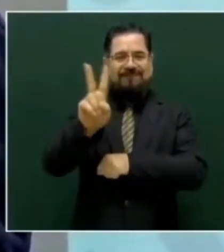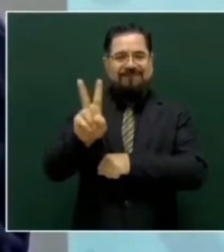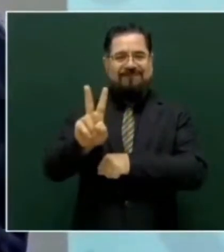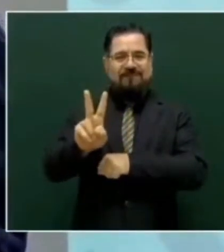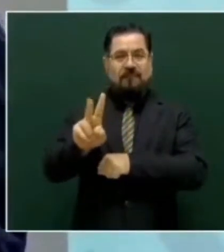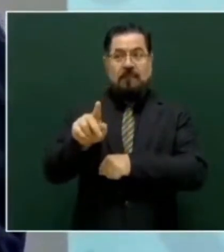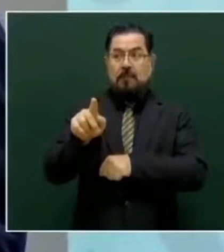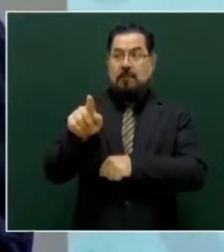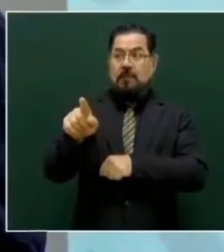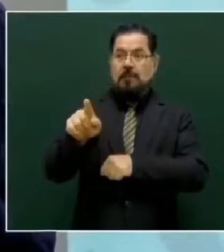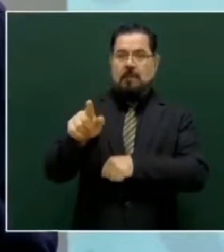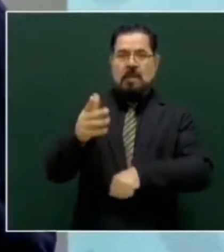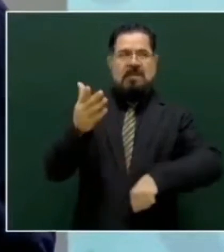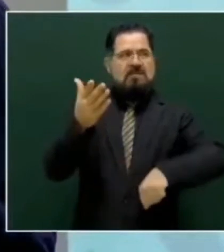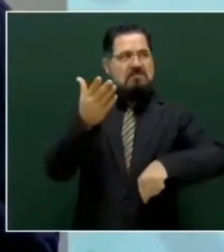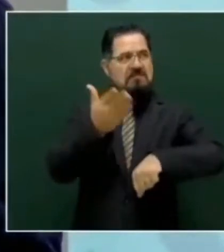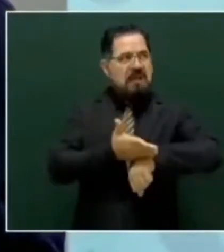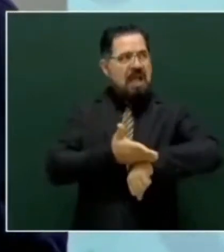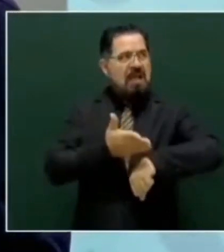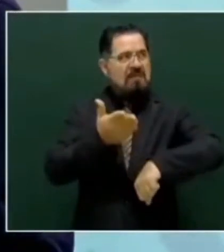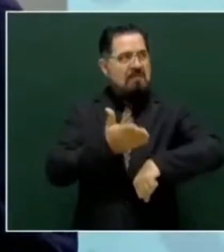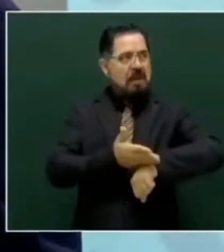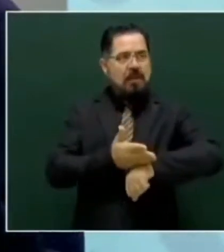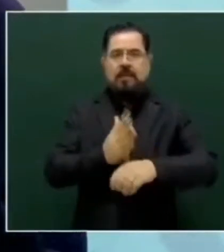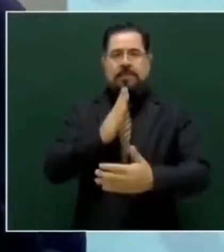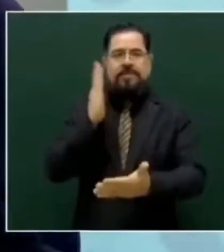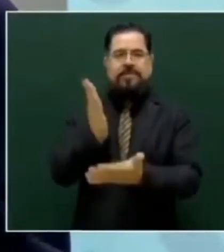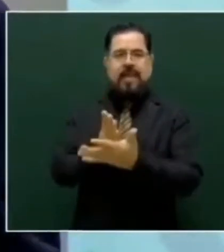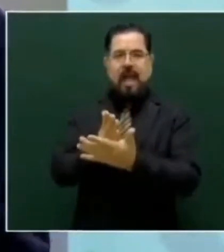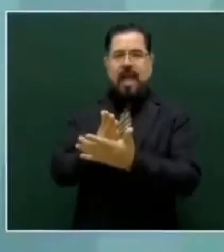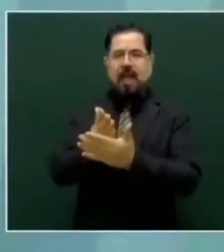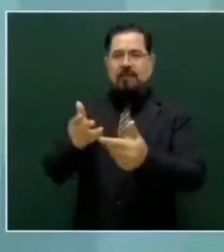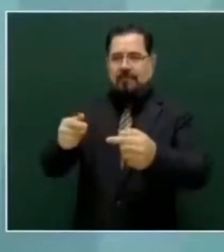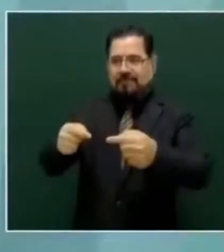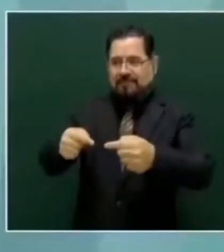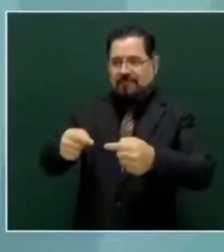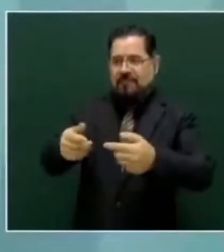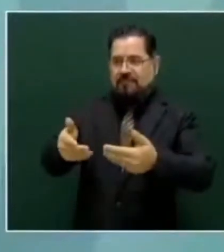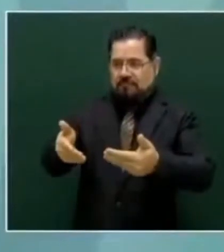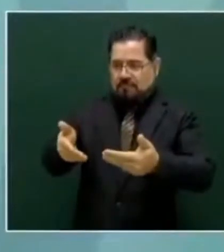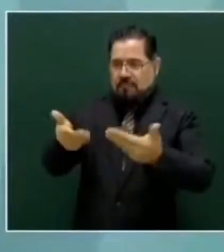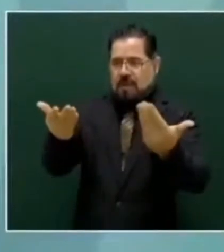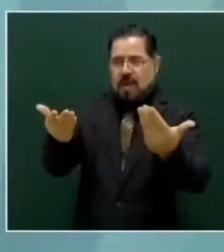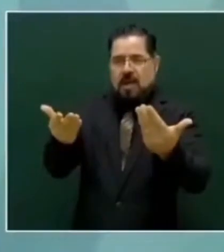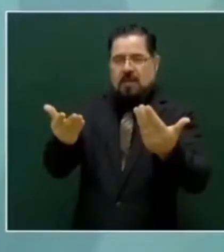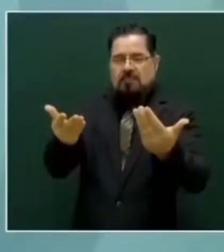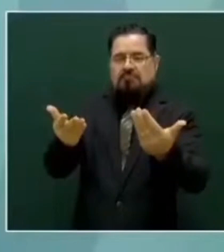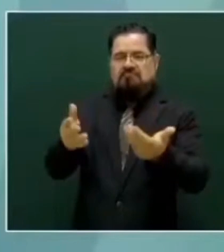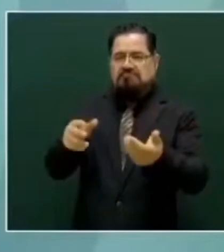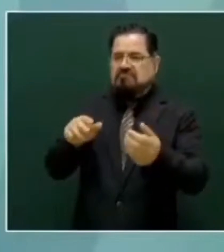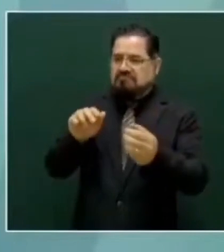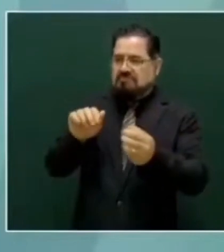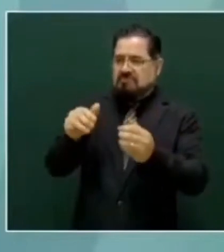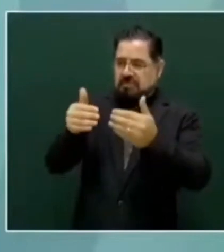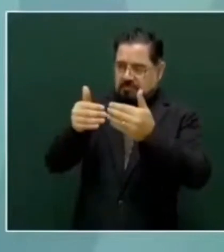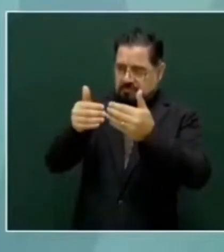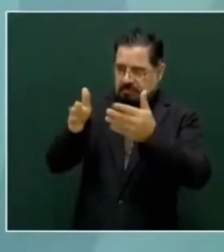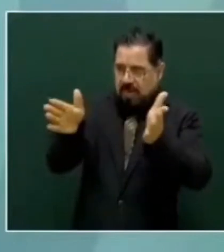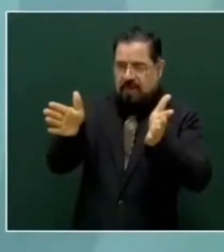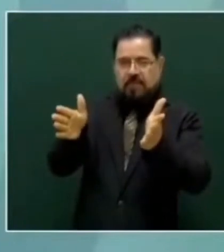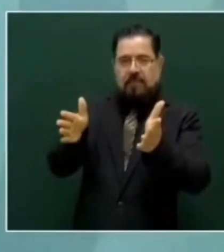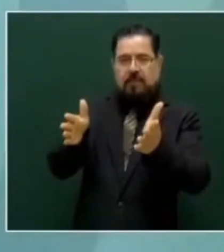porque es notorio cómo a partir de que iniciaron las